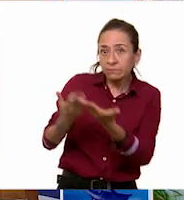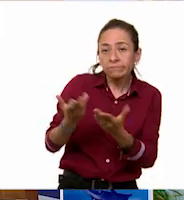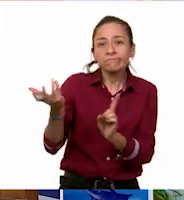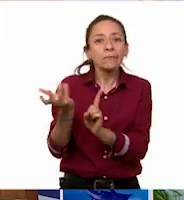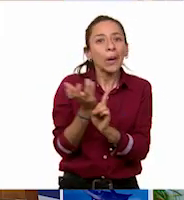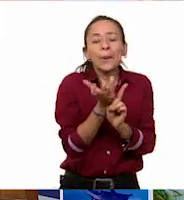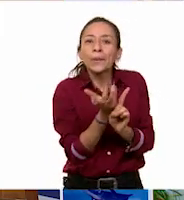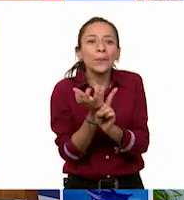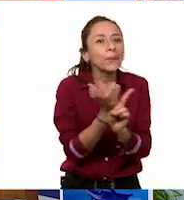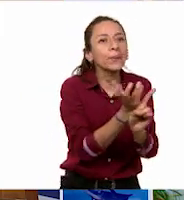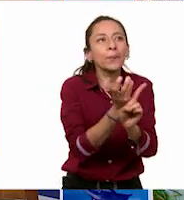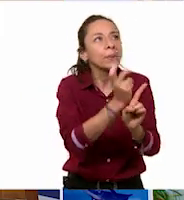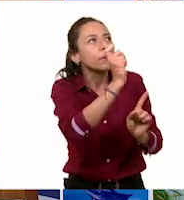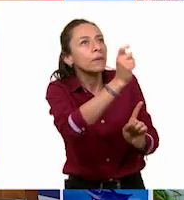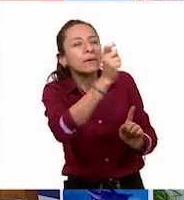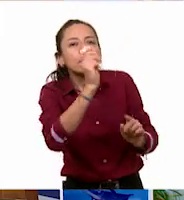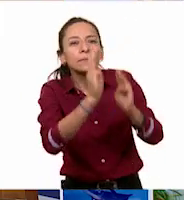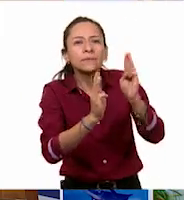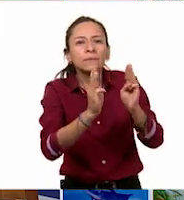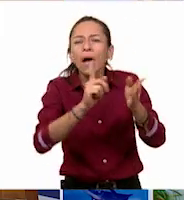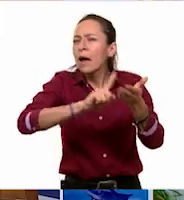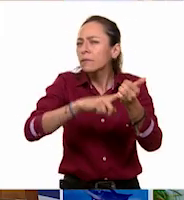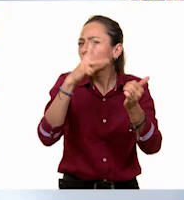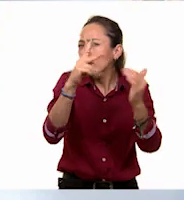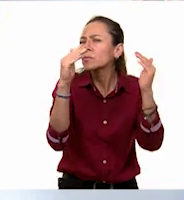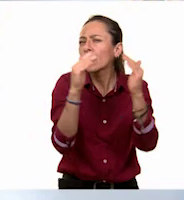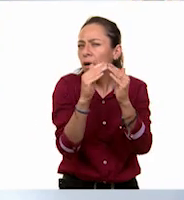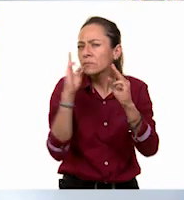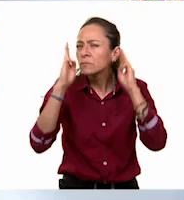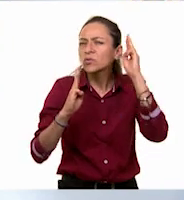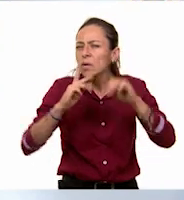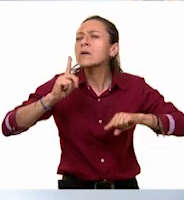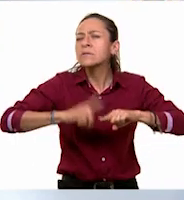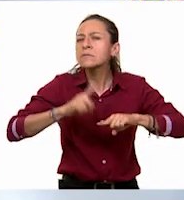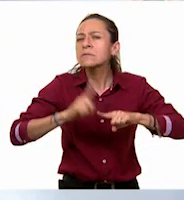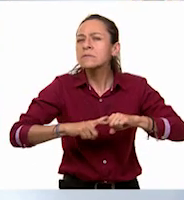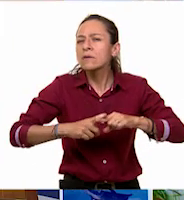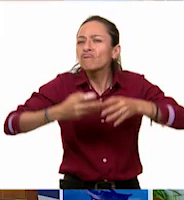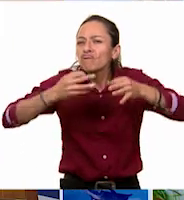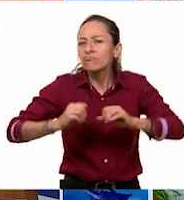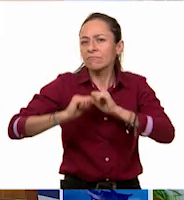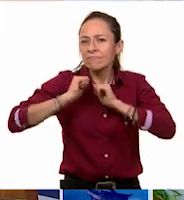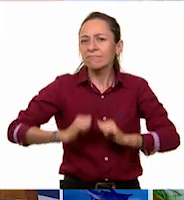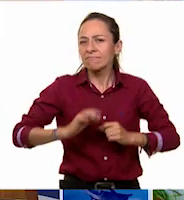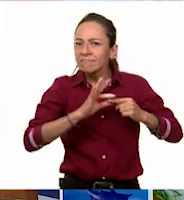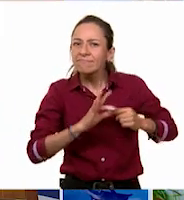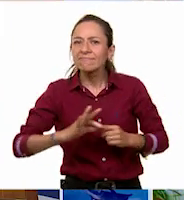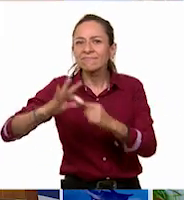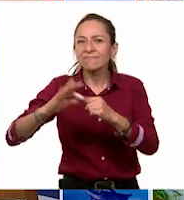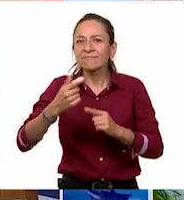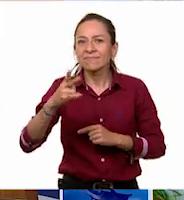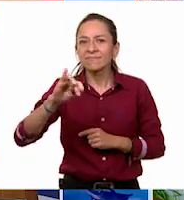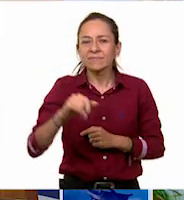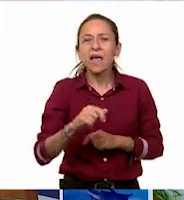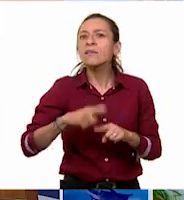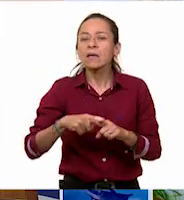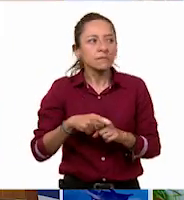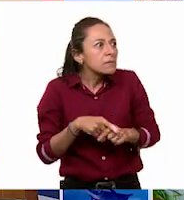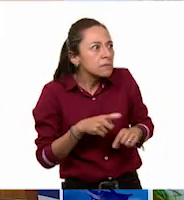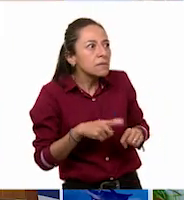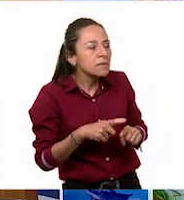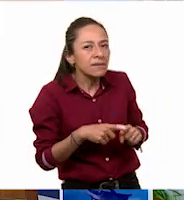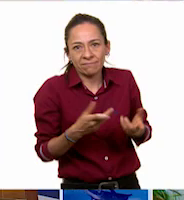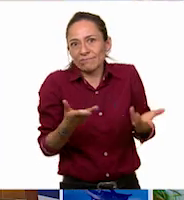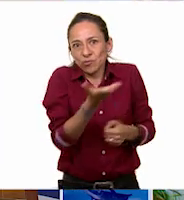creen que va a ser el guía en el museo en su casa? ¿Quién? Ustedes, niñas y niños. Cada uno de ustedes